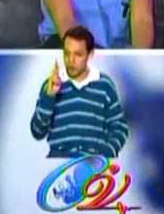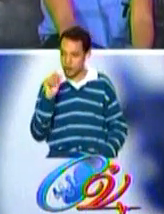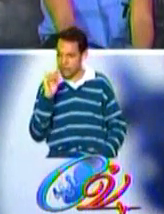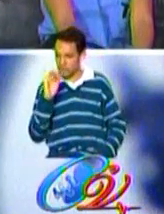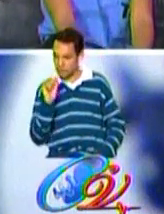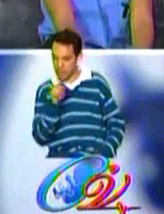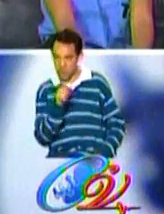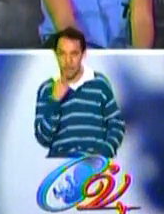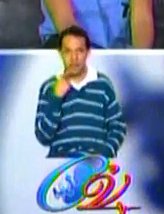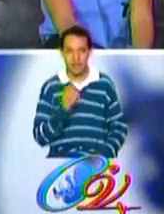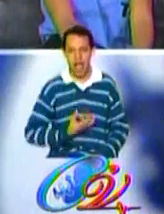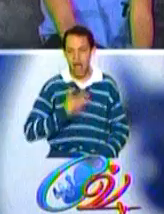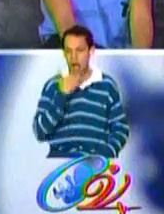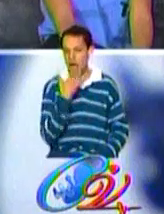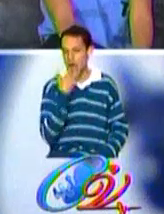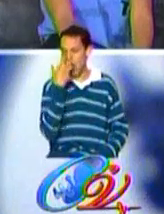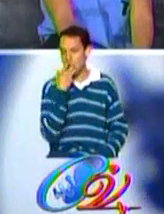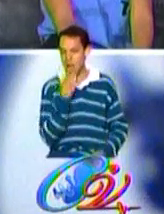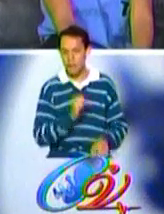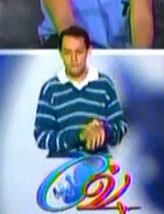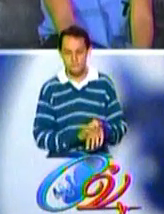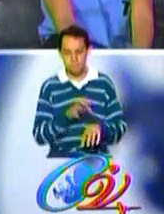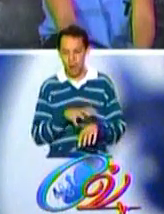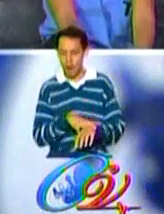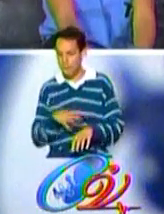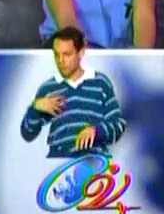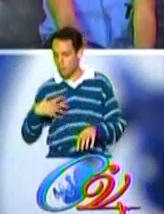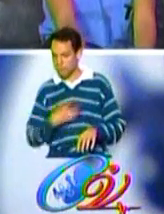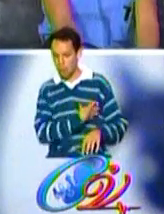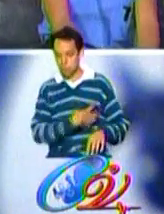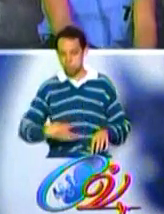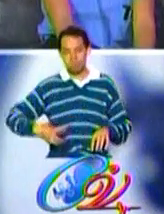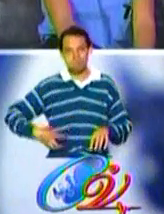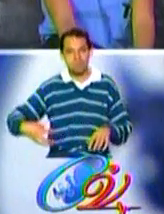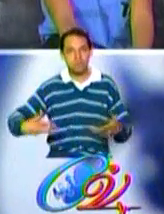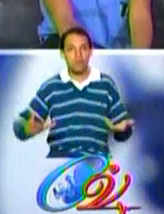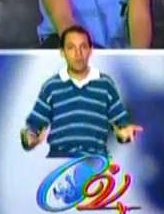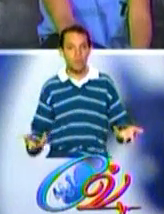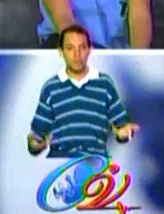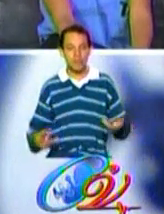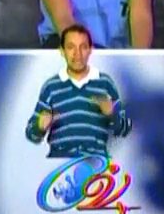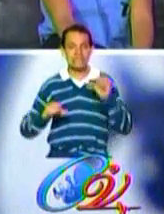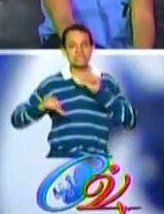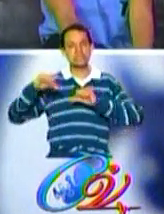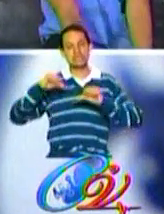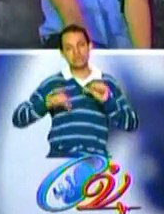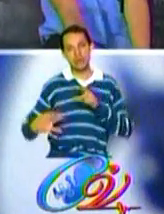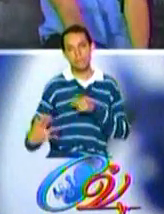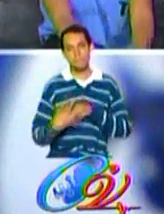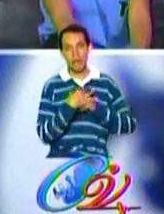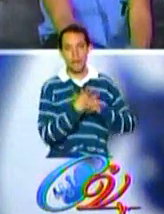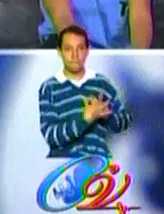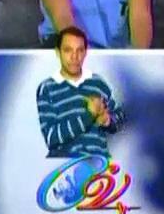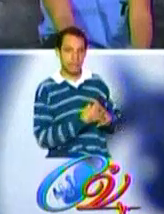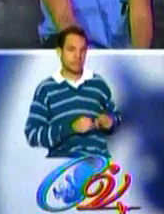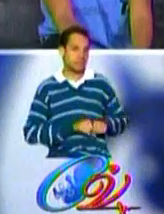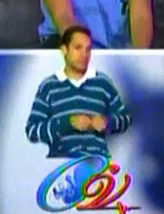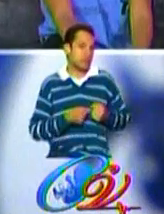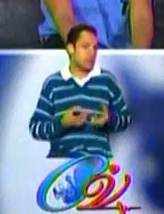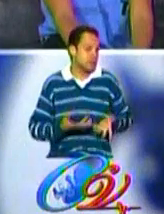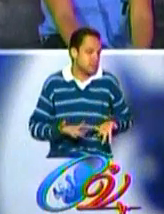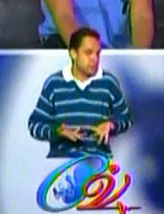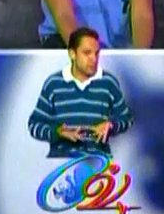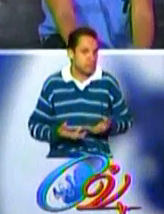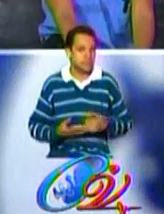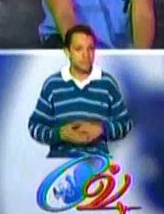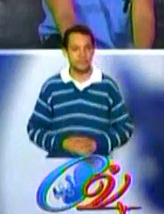zonas calientes donde hay inflamación. Básicamente esa inflamación generada por los químicos a los que estamos expuestos,